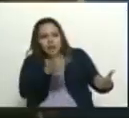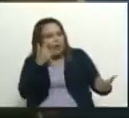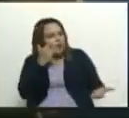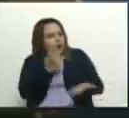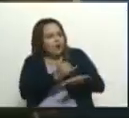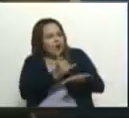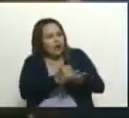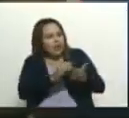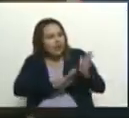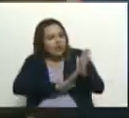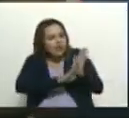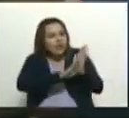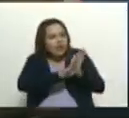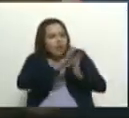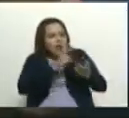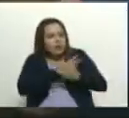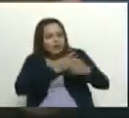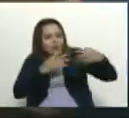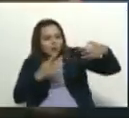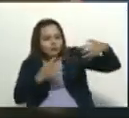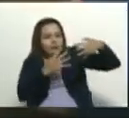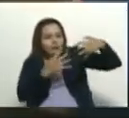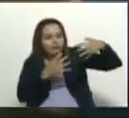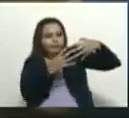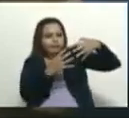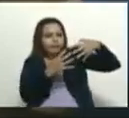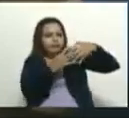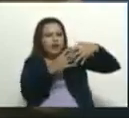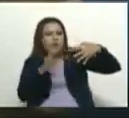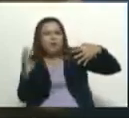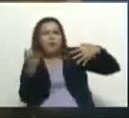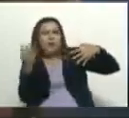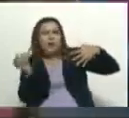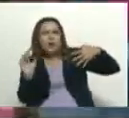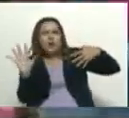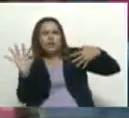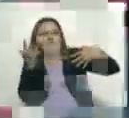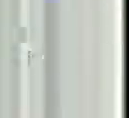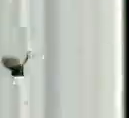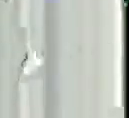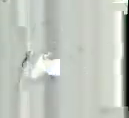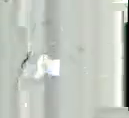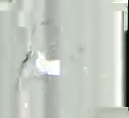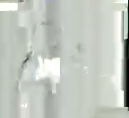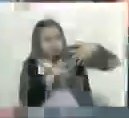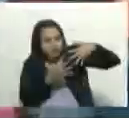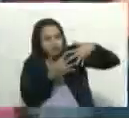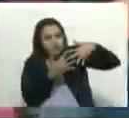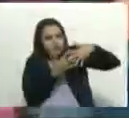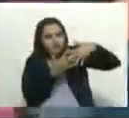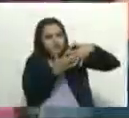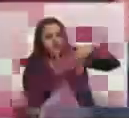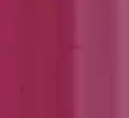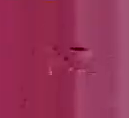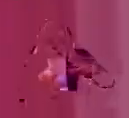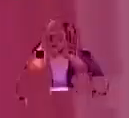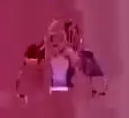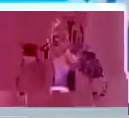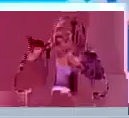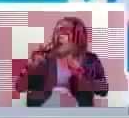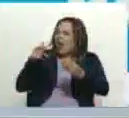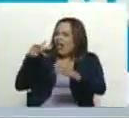de formación de hueso en radiografía al 4º o 5º mes. Eso ya es un buen signo. ¿Y cómo introducían las